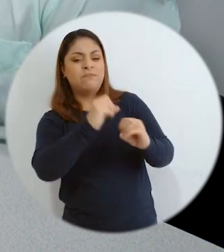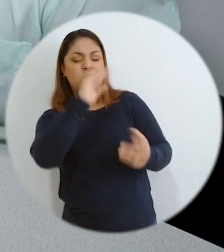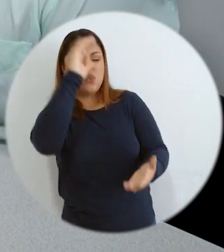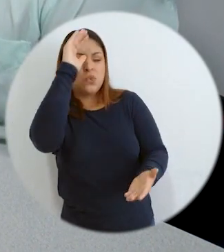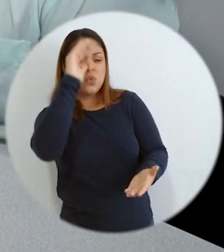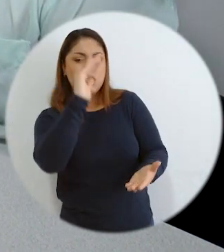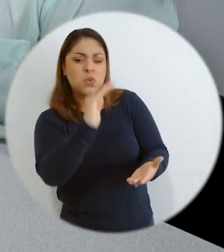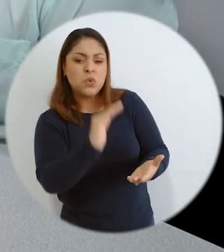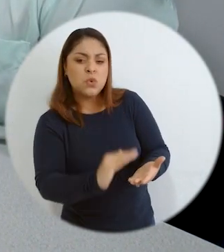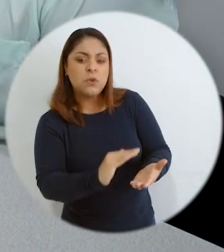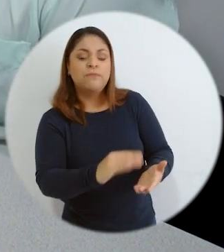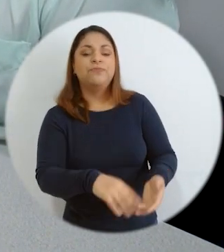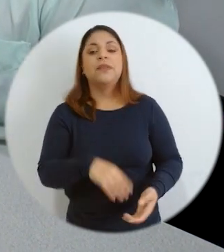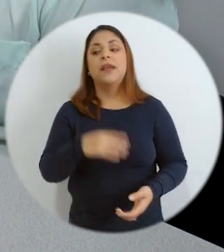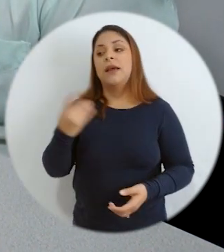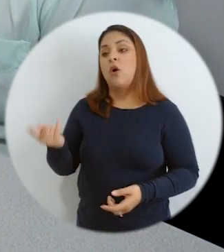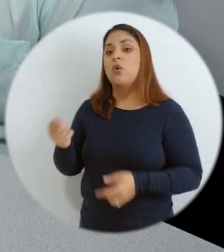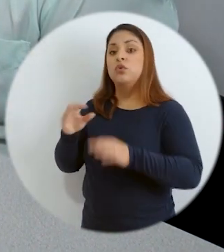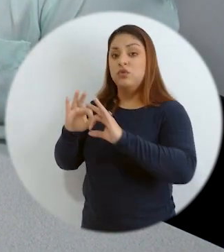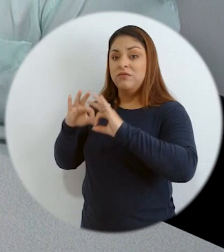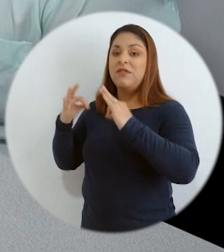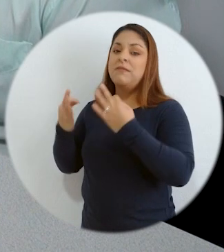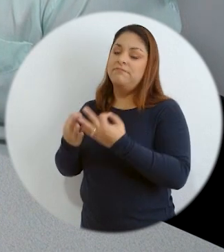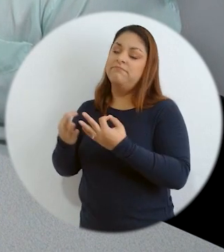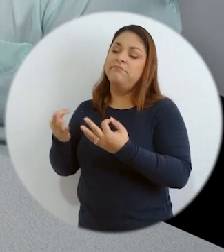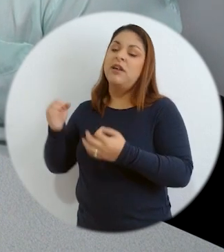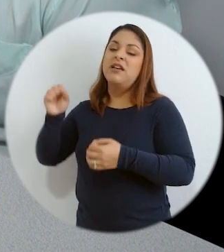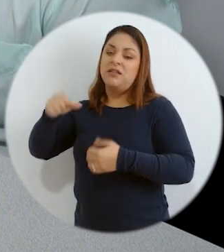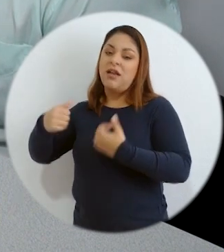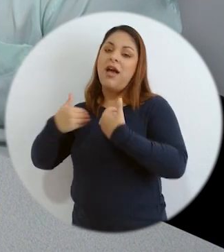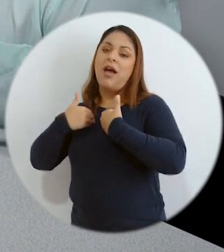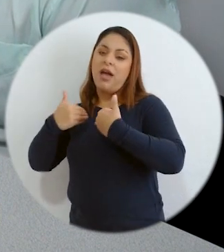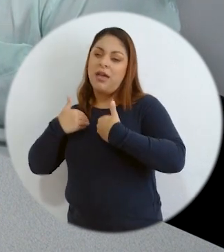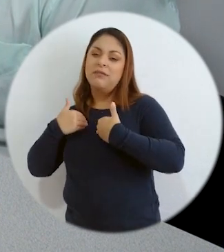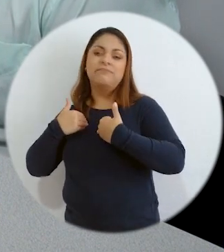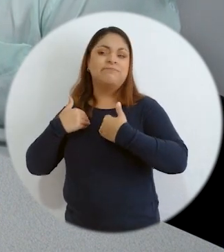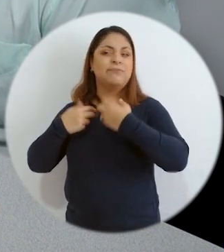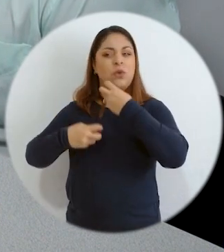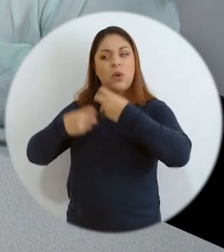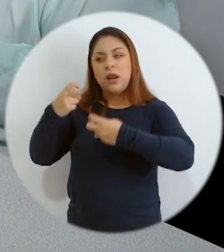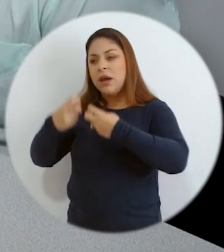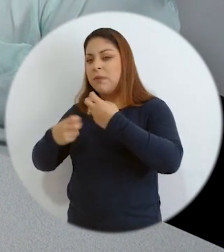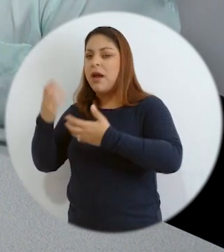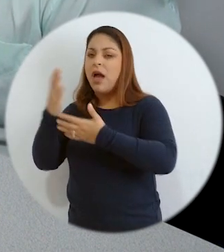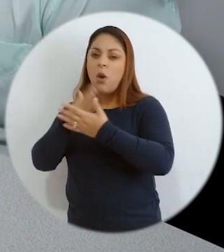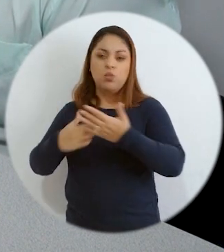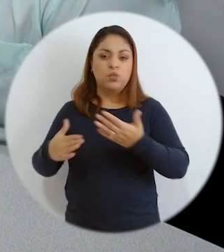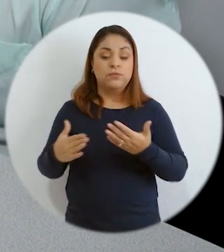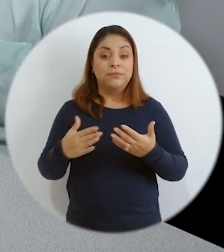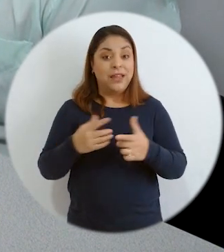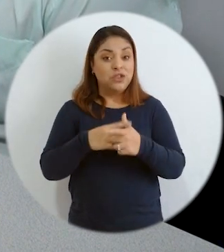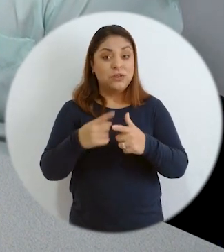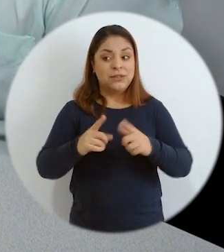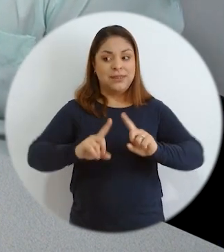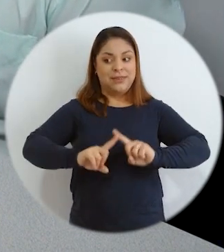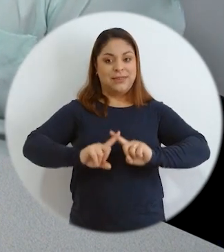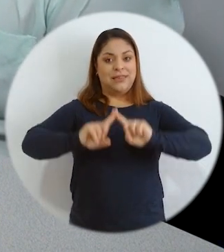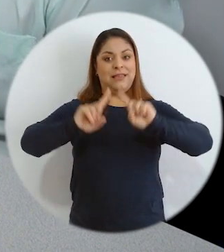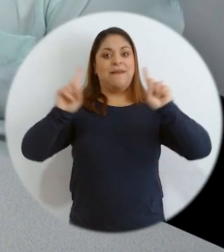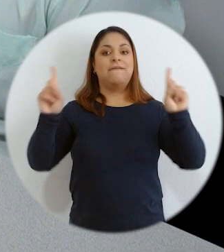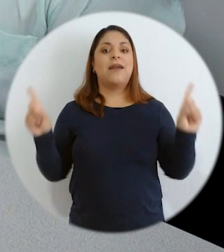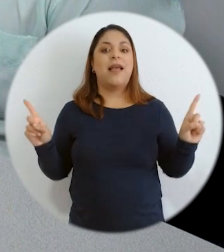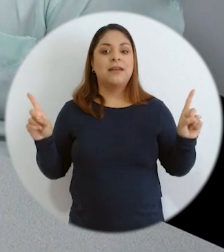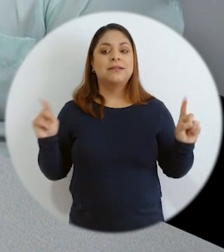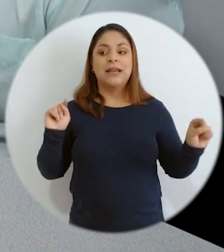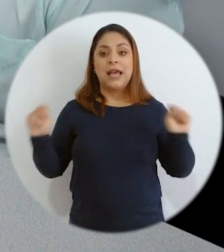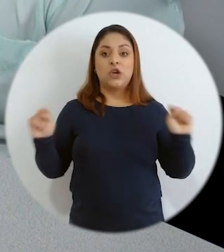tal que si aleatorizamos bien a los dos grupos, ¿verdad? Y cualesquiera chicos tenían las mismas probabilidades de estar en el grupo A o en el grupo